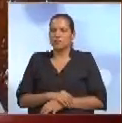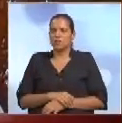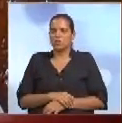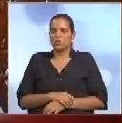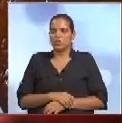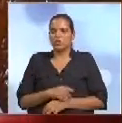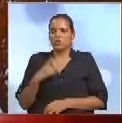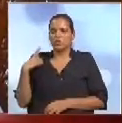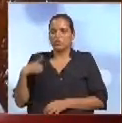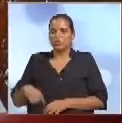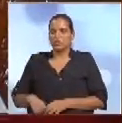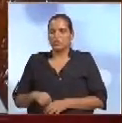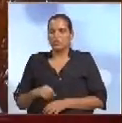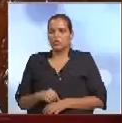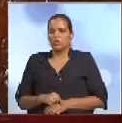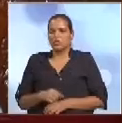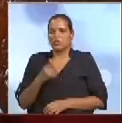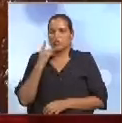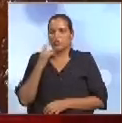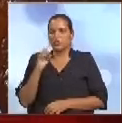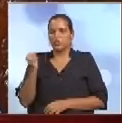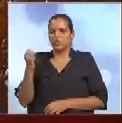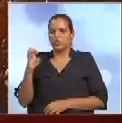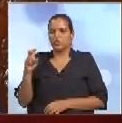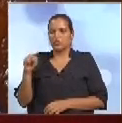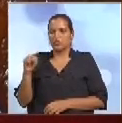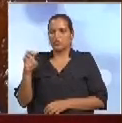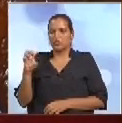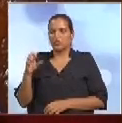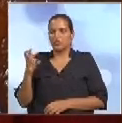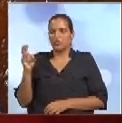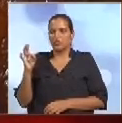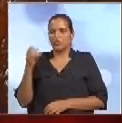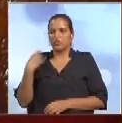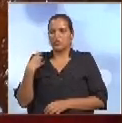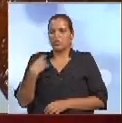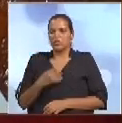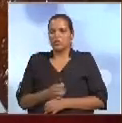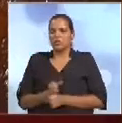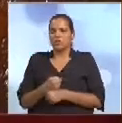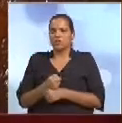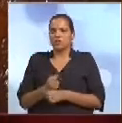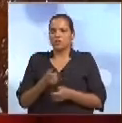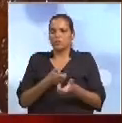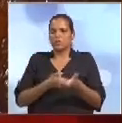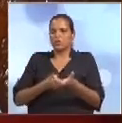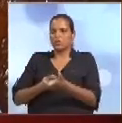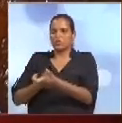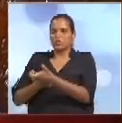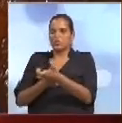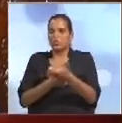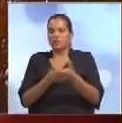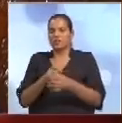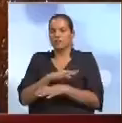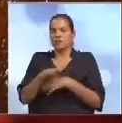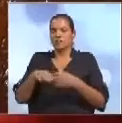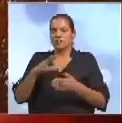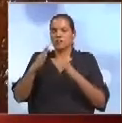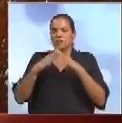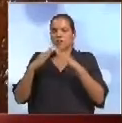El Ministerio de Salud Pública, a través del SNEM 7 aquí en Esmeralda, debe hacer rociado intra y